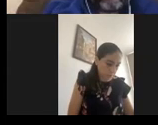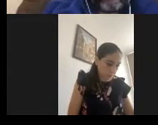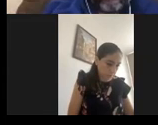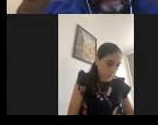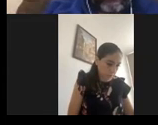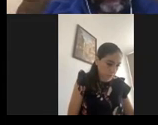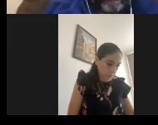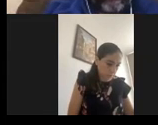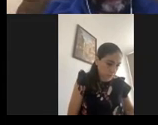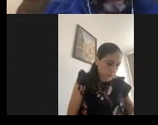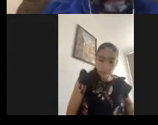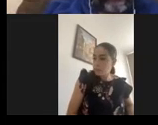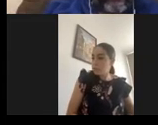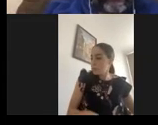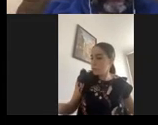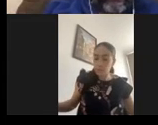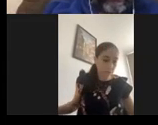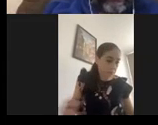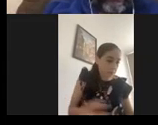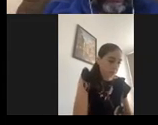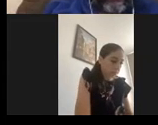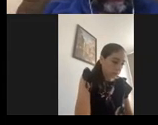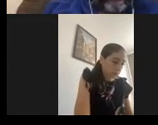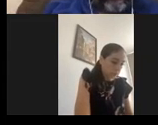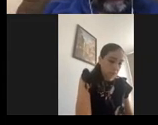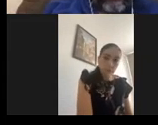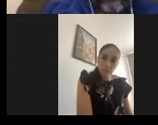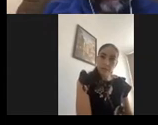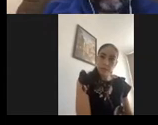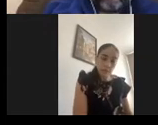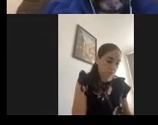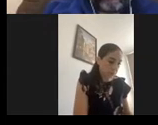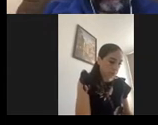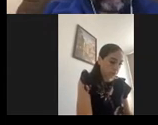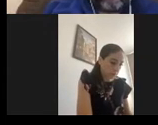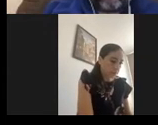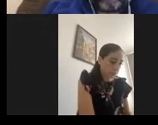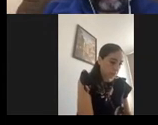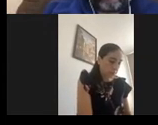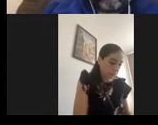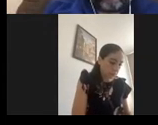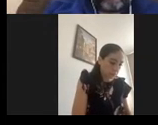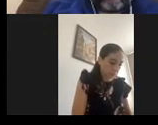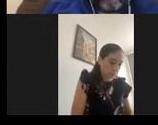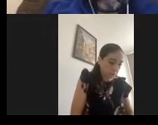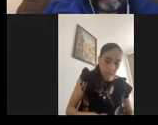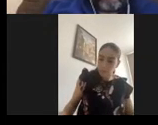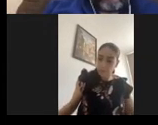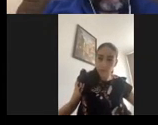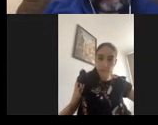van a poder tumbar, pero al menos ya lo van a hacer con más orden y bajo una reglamentación pertinente.